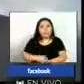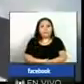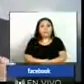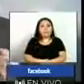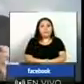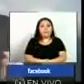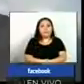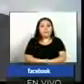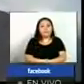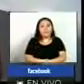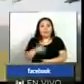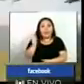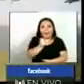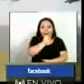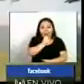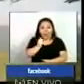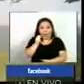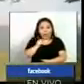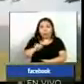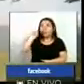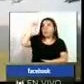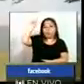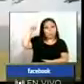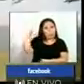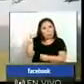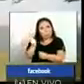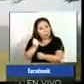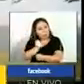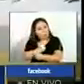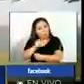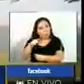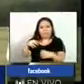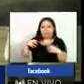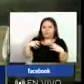miserable sin tu amor